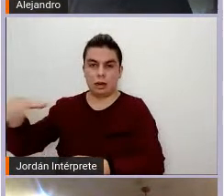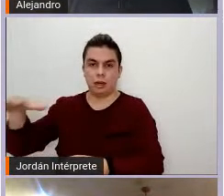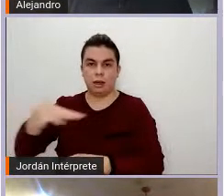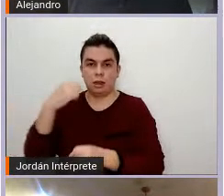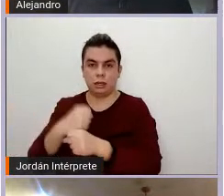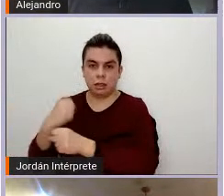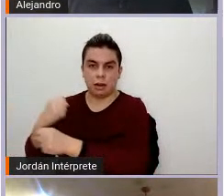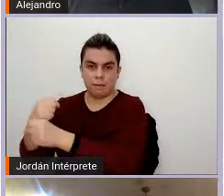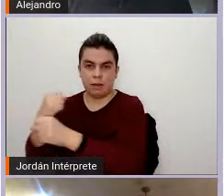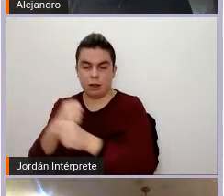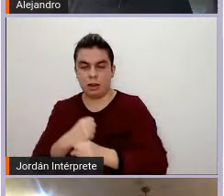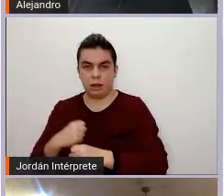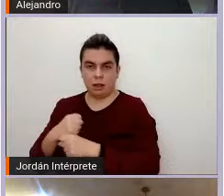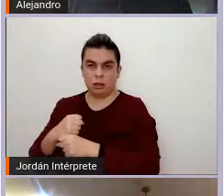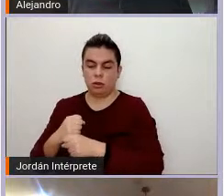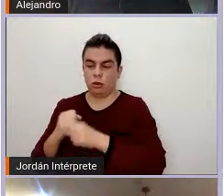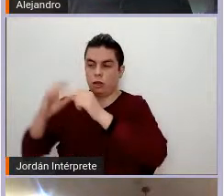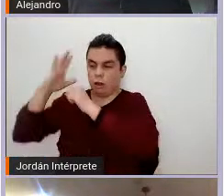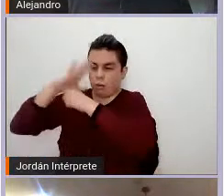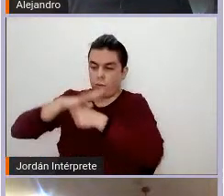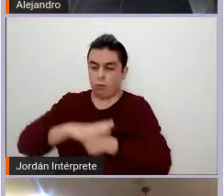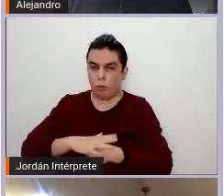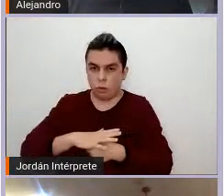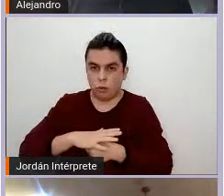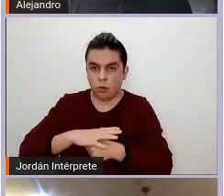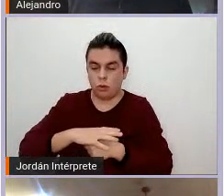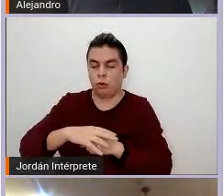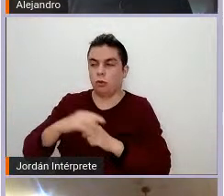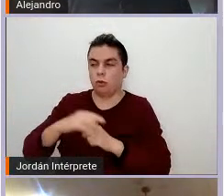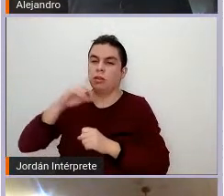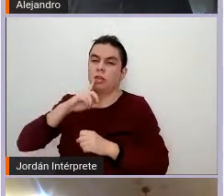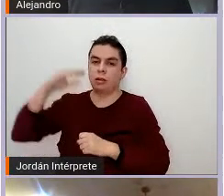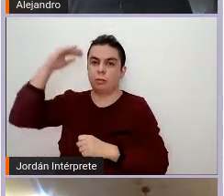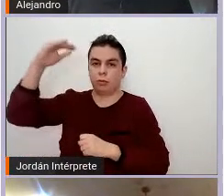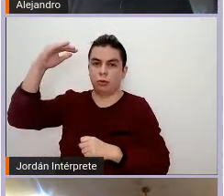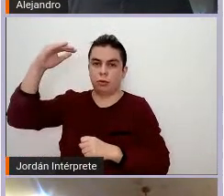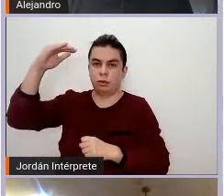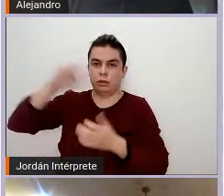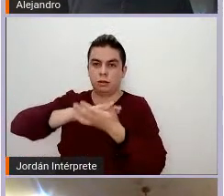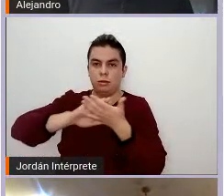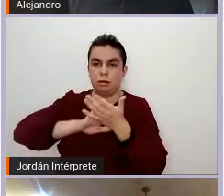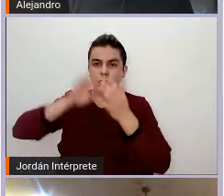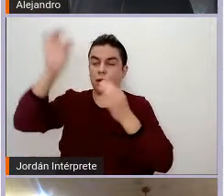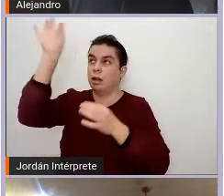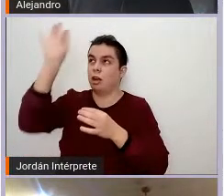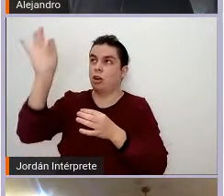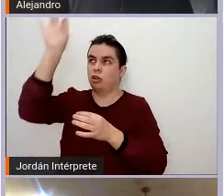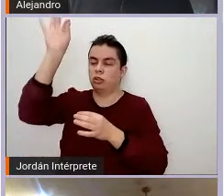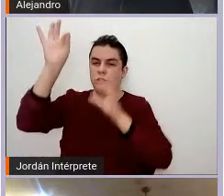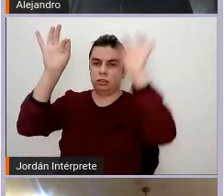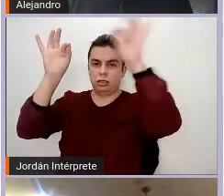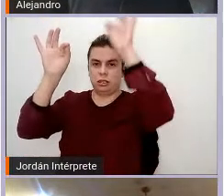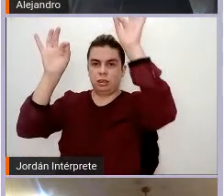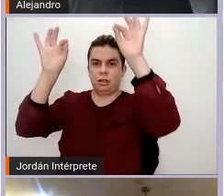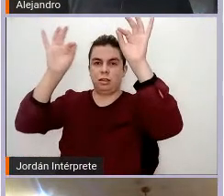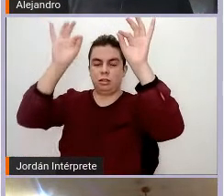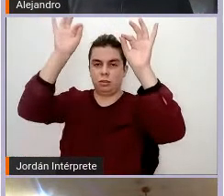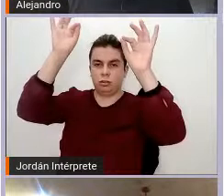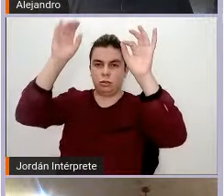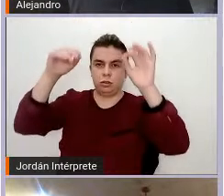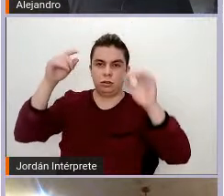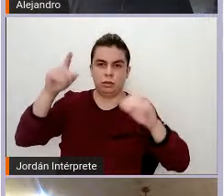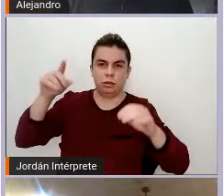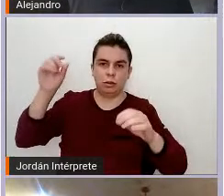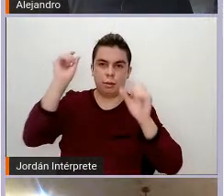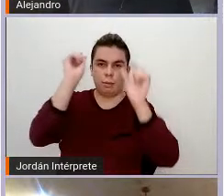poder, las cuales dirigen la melodía de la música a través de las corcheas y semicorcheas, de modo que las palabras y sus implicaciones